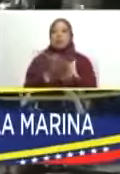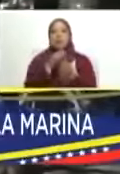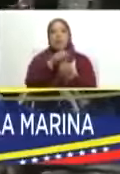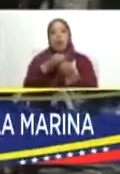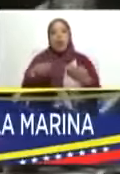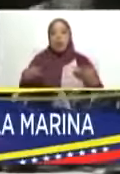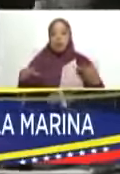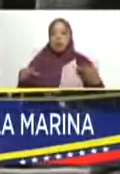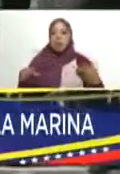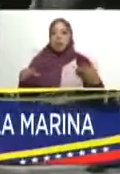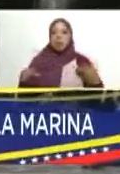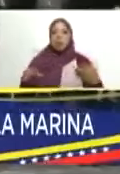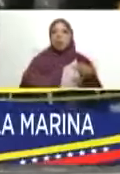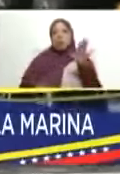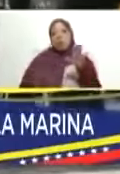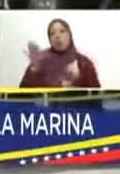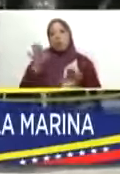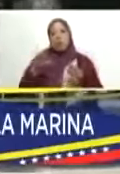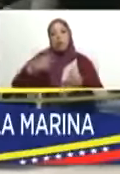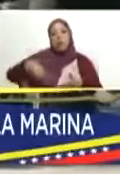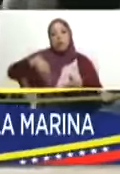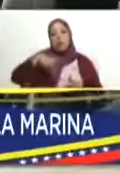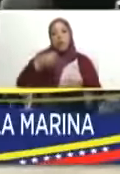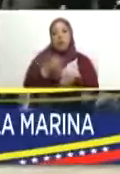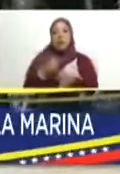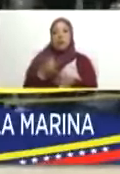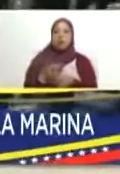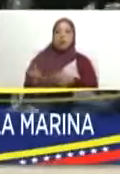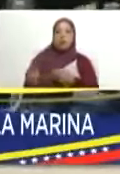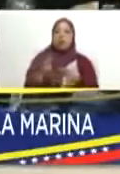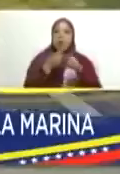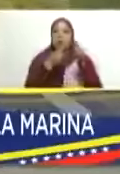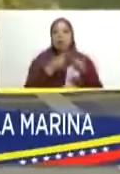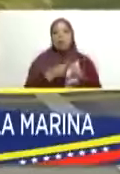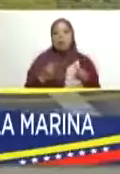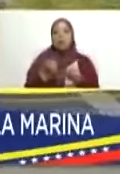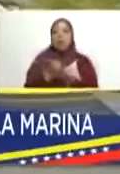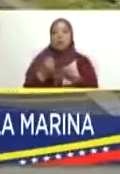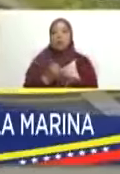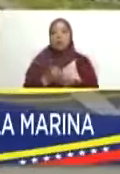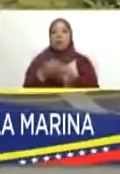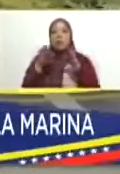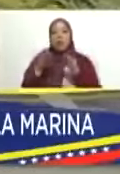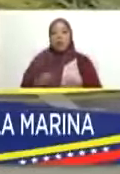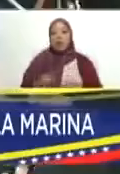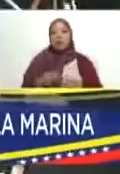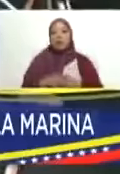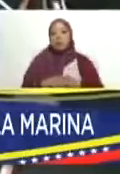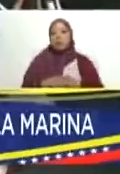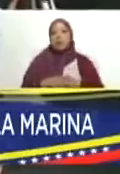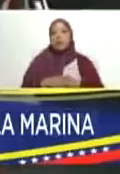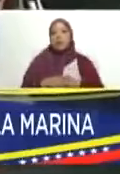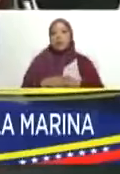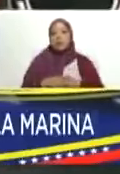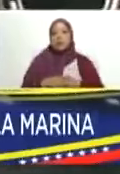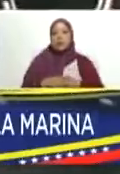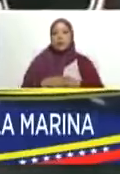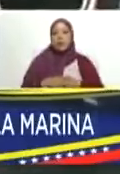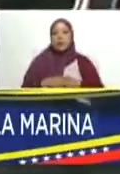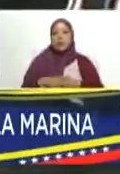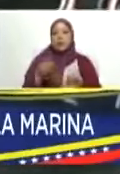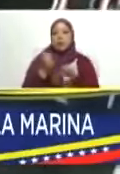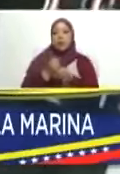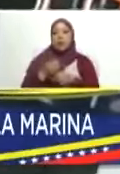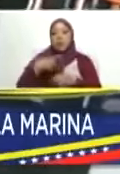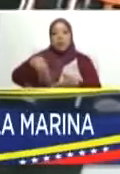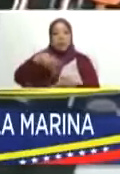gratuita de spinning, power bike, street bike. Son distintas modalidades de, bueno, de personas. Mayormente vienen las